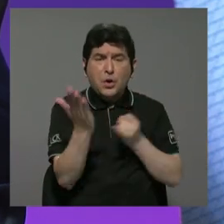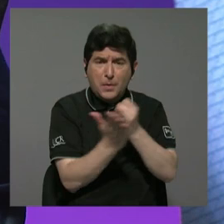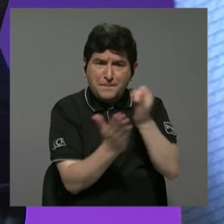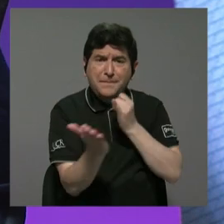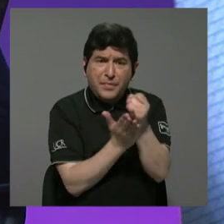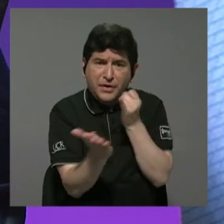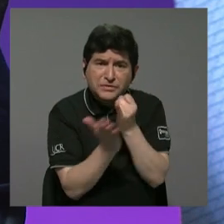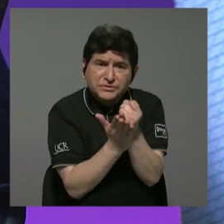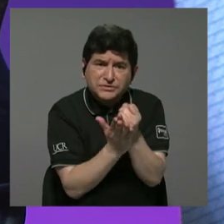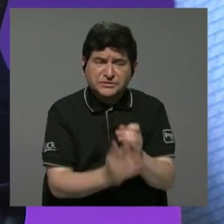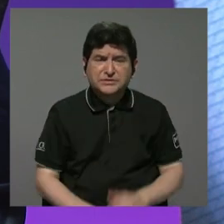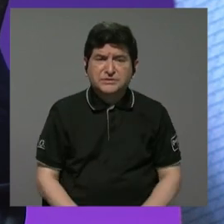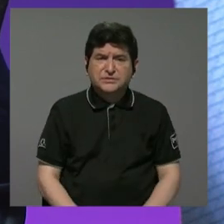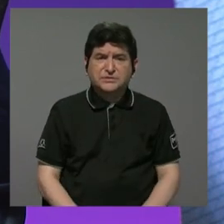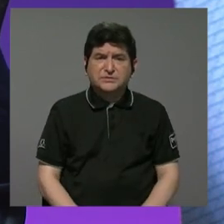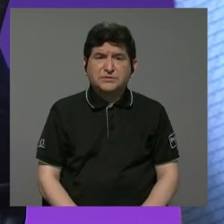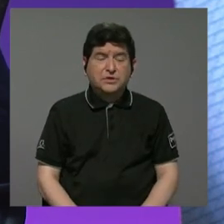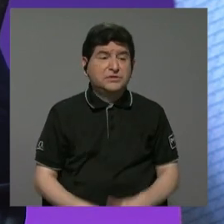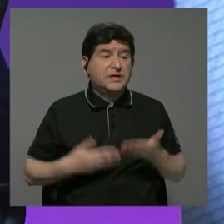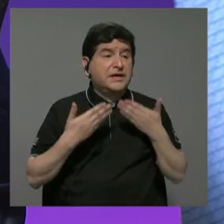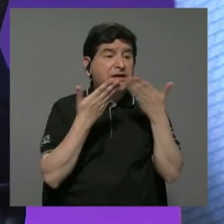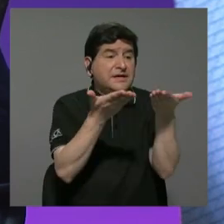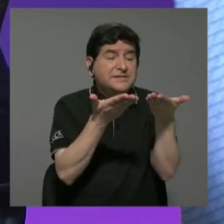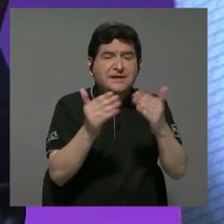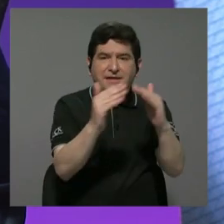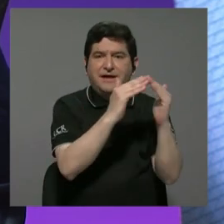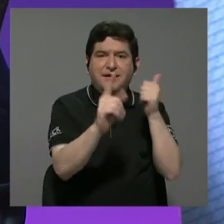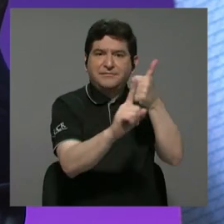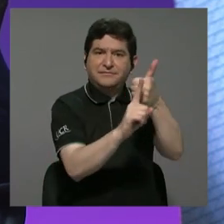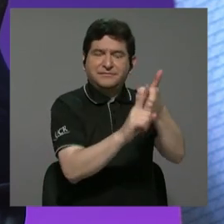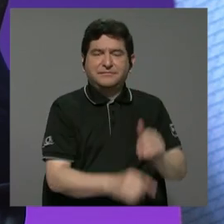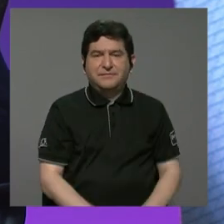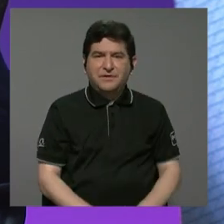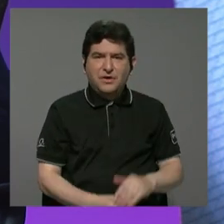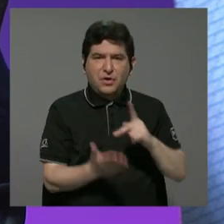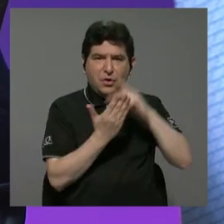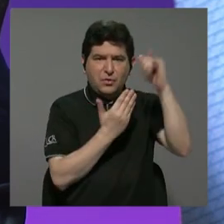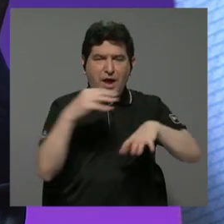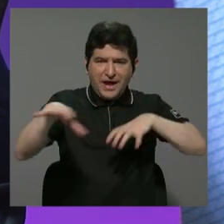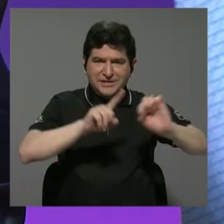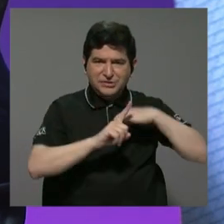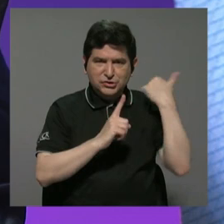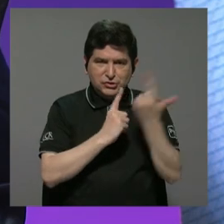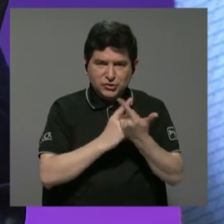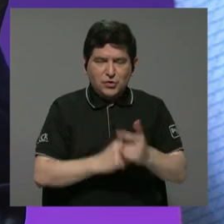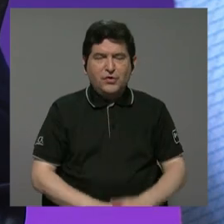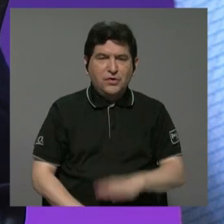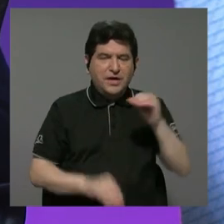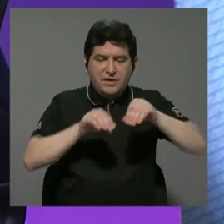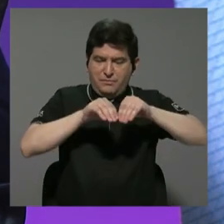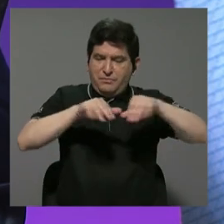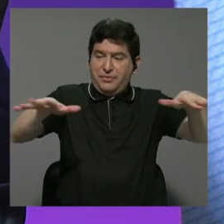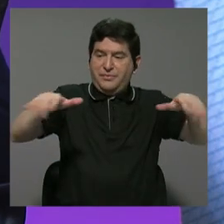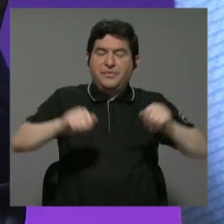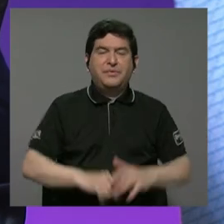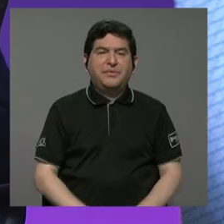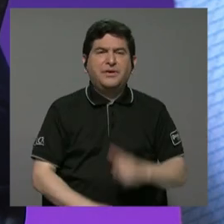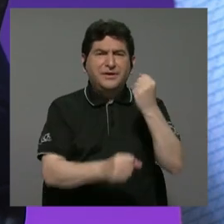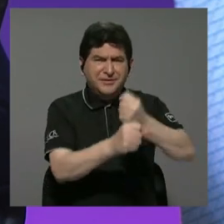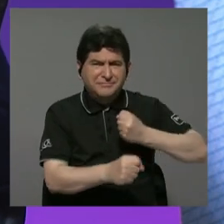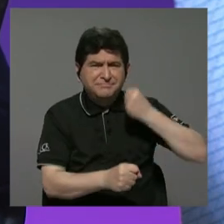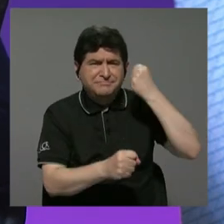investigación que se devuelven a las comunidades, ¿verdad?, con proyectos de acción social y extensión, ¿verdad?, que